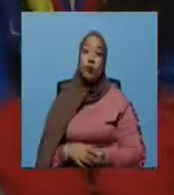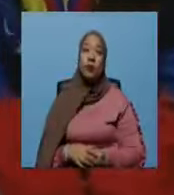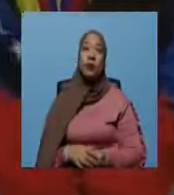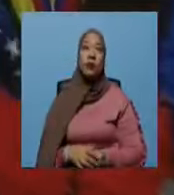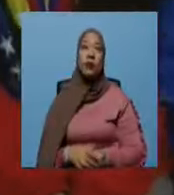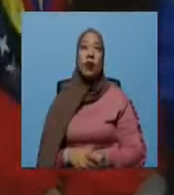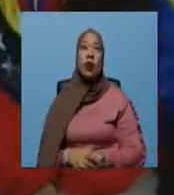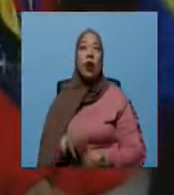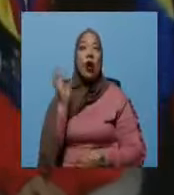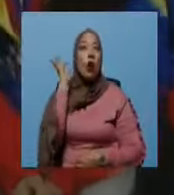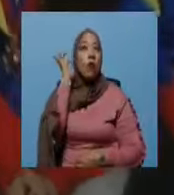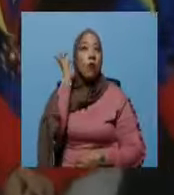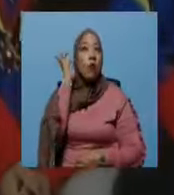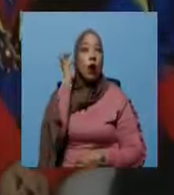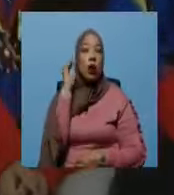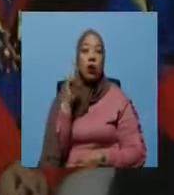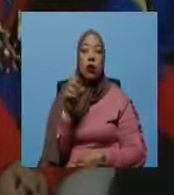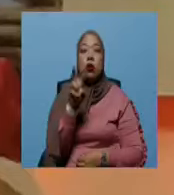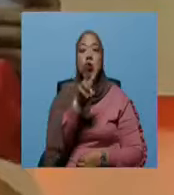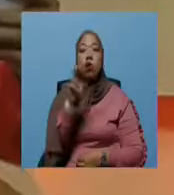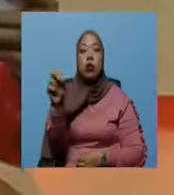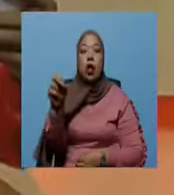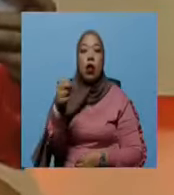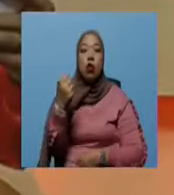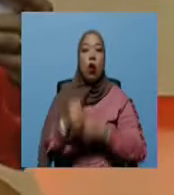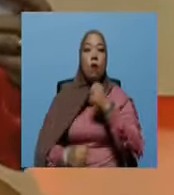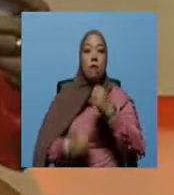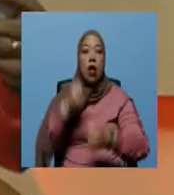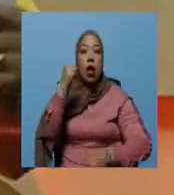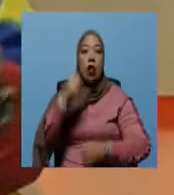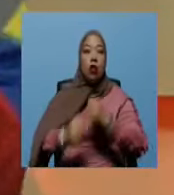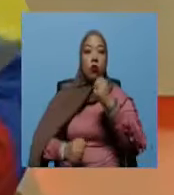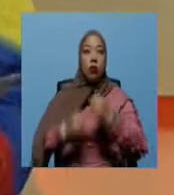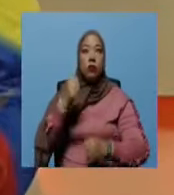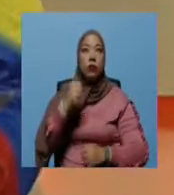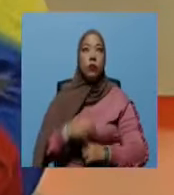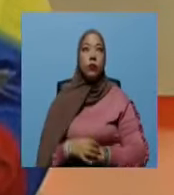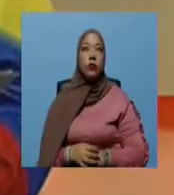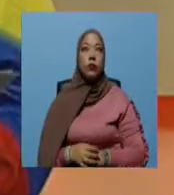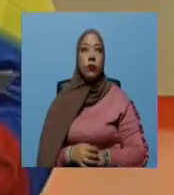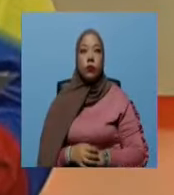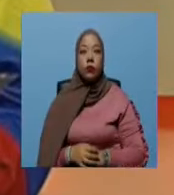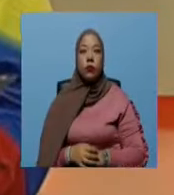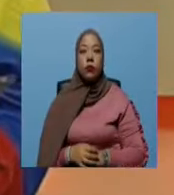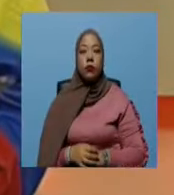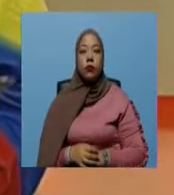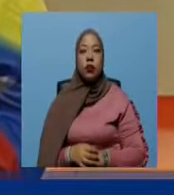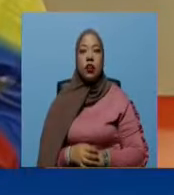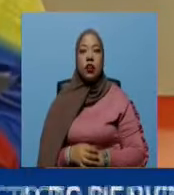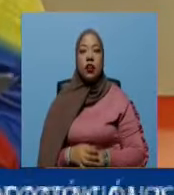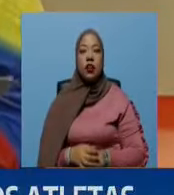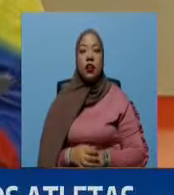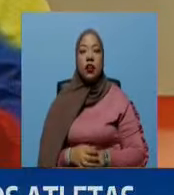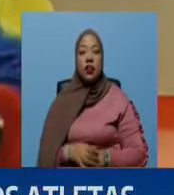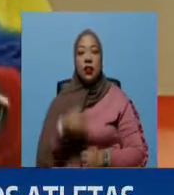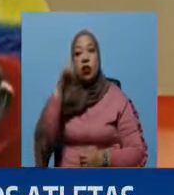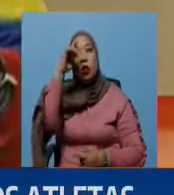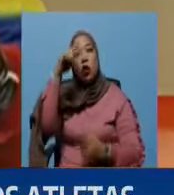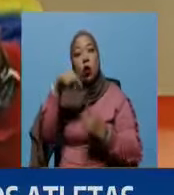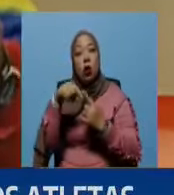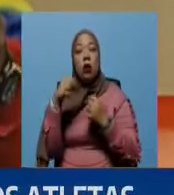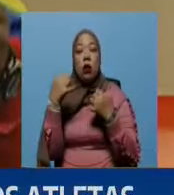Alejandra Pérez, 200 metros. Ah, Alejandra, tremendos logros.